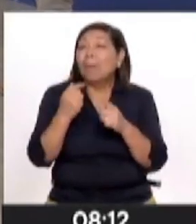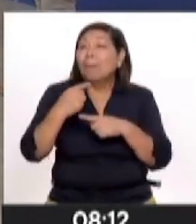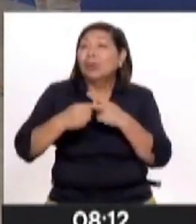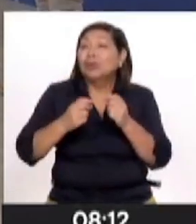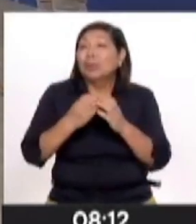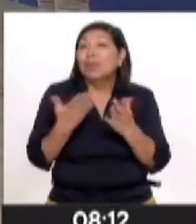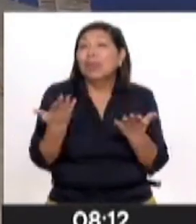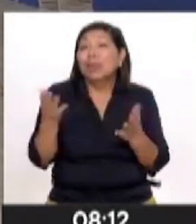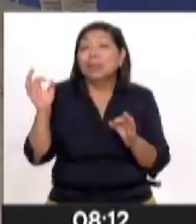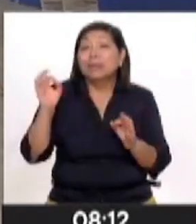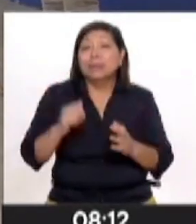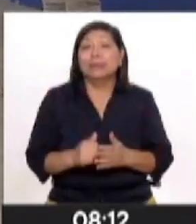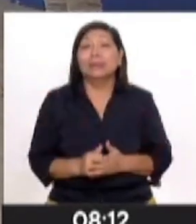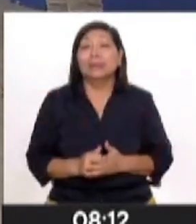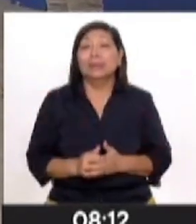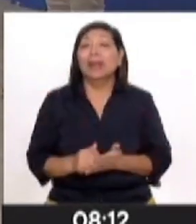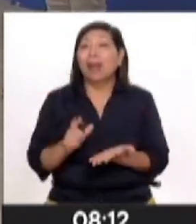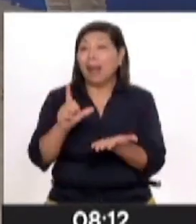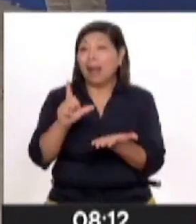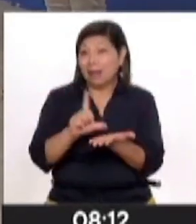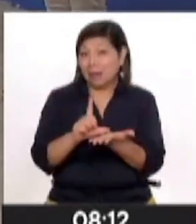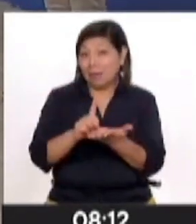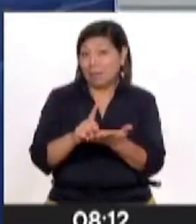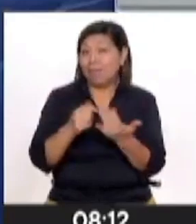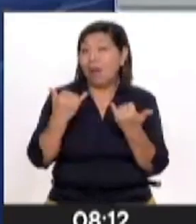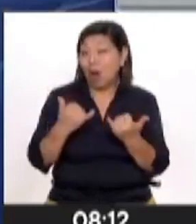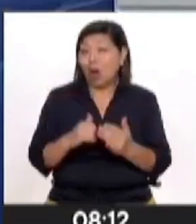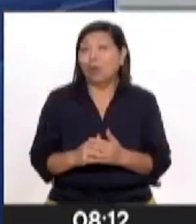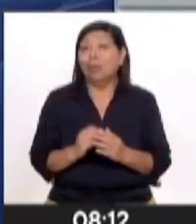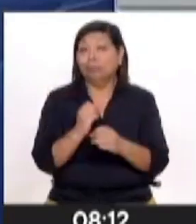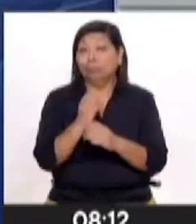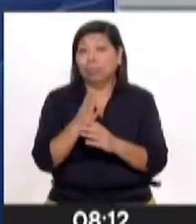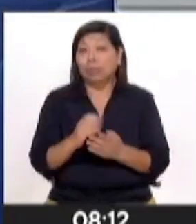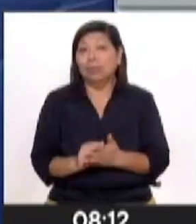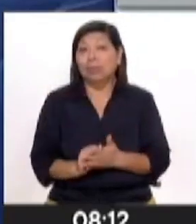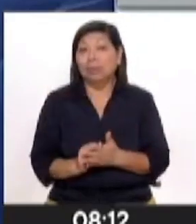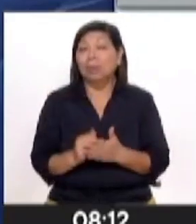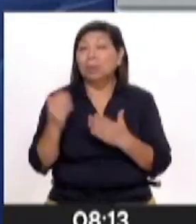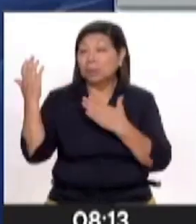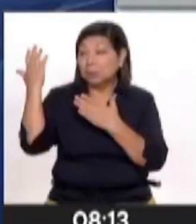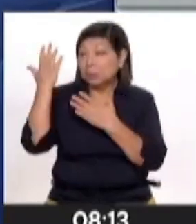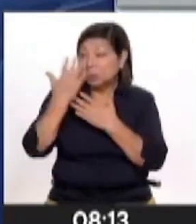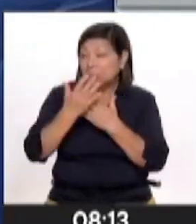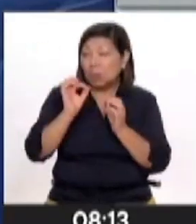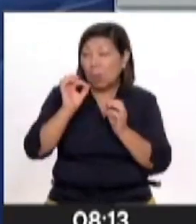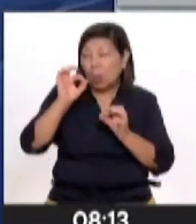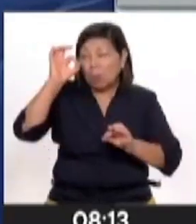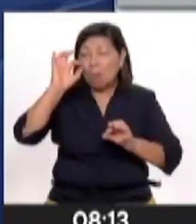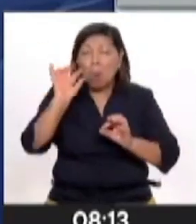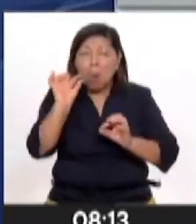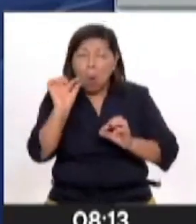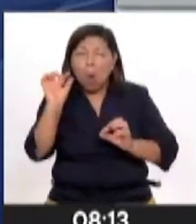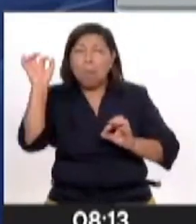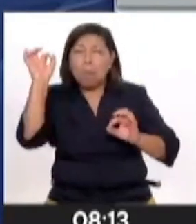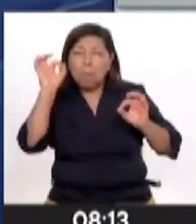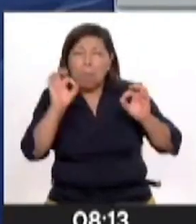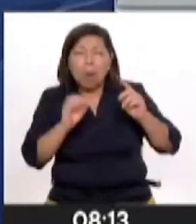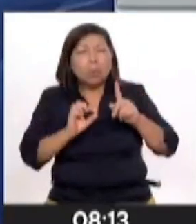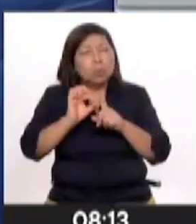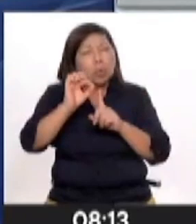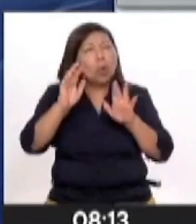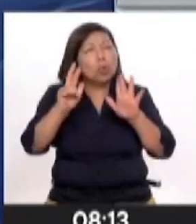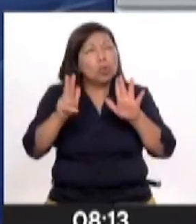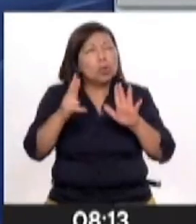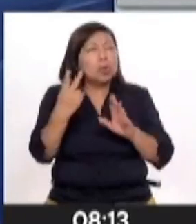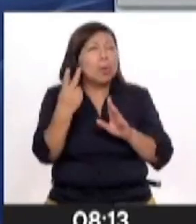días respecto al clima? Lima el día de hoy, por ejemplo, hemos amanecido con cielo cubierto, con una llovizna bastante ligera, con temperaturas que están entre los